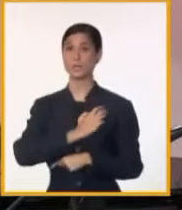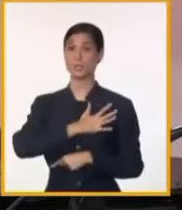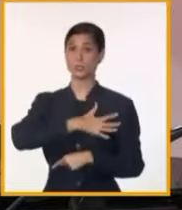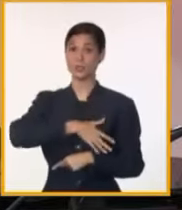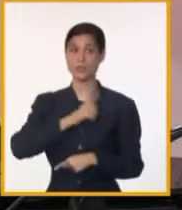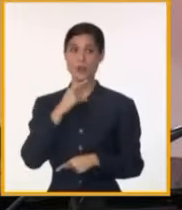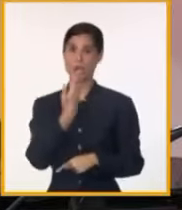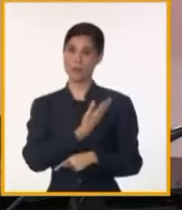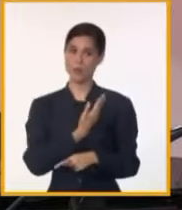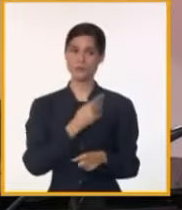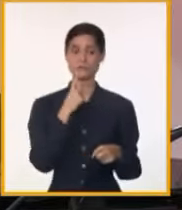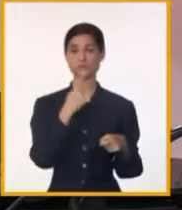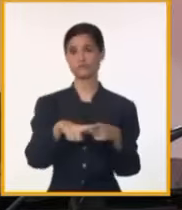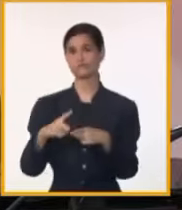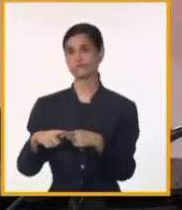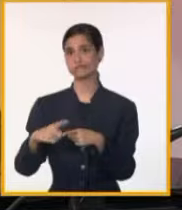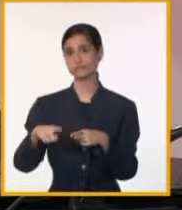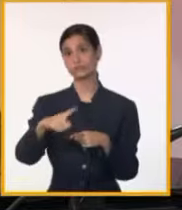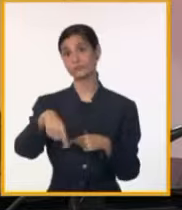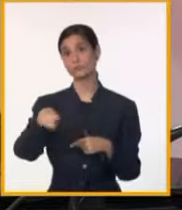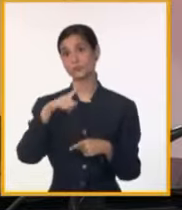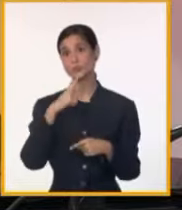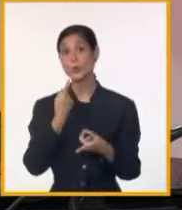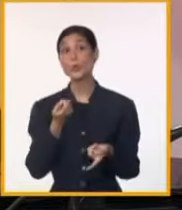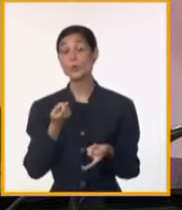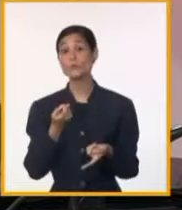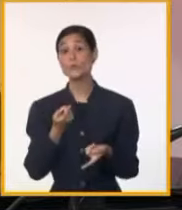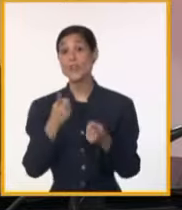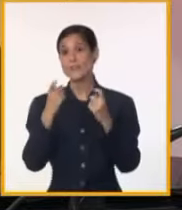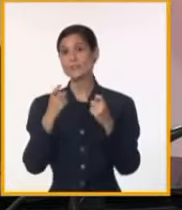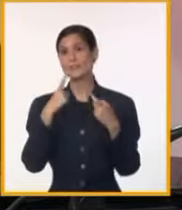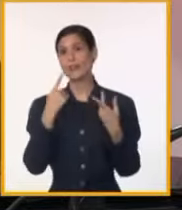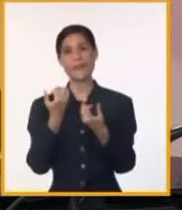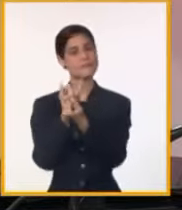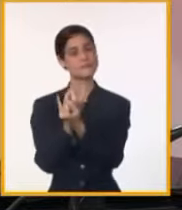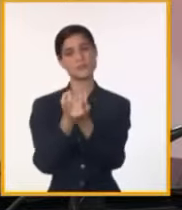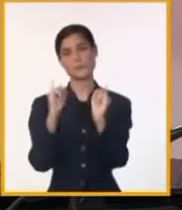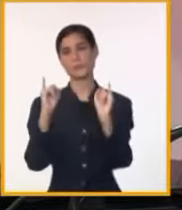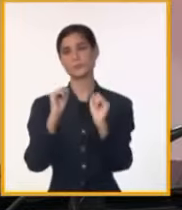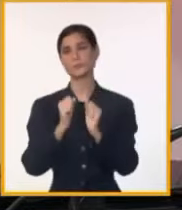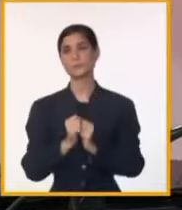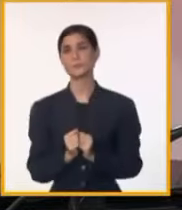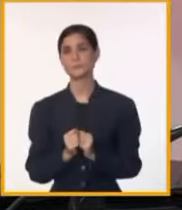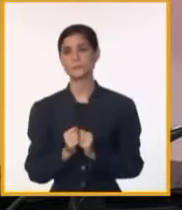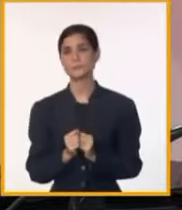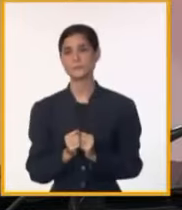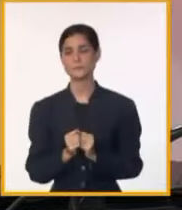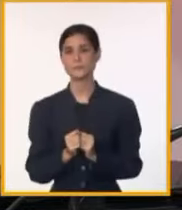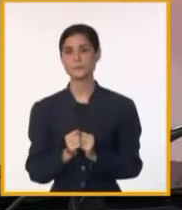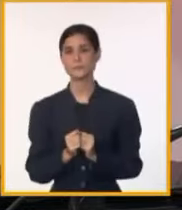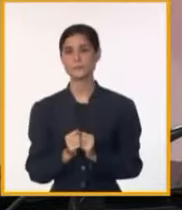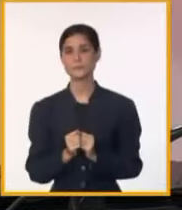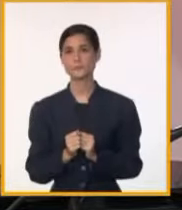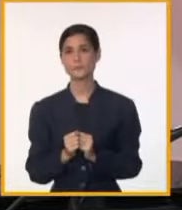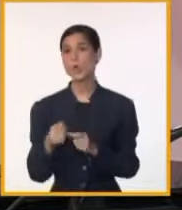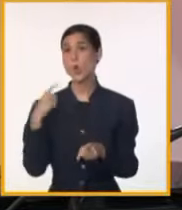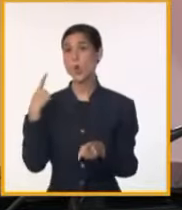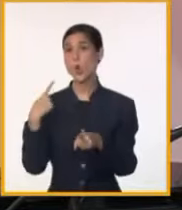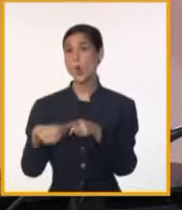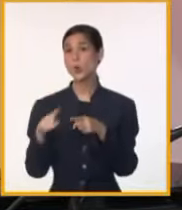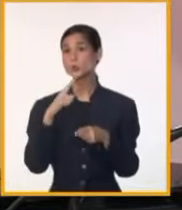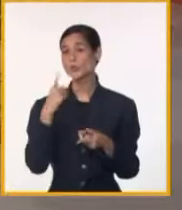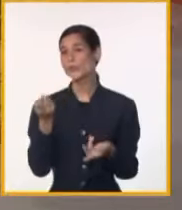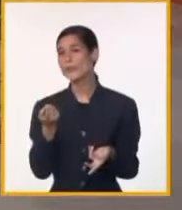fuerza las sancia de libertad ni de independencia de ese pueblo pero por el otro lado pel de alguna manera ha mostrado la